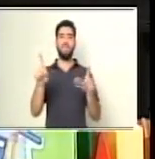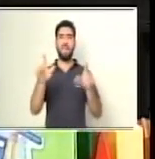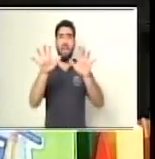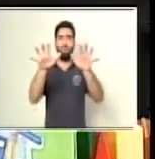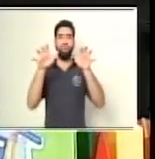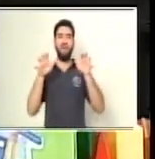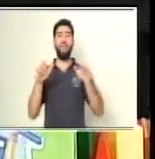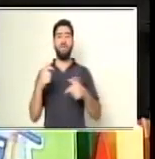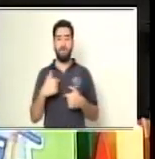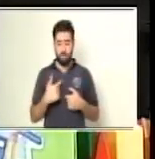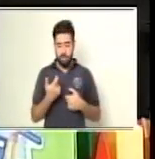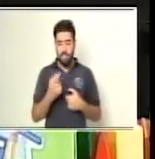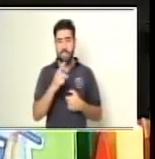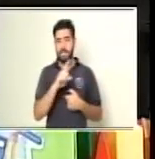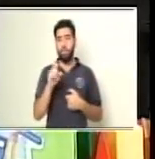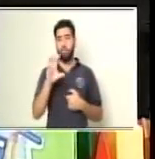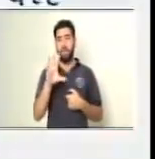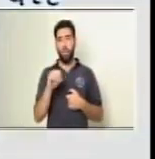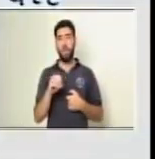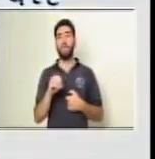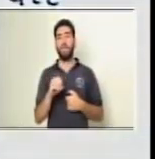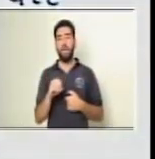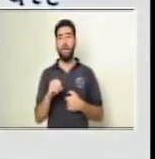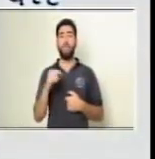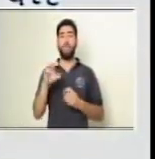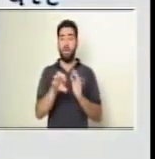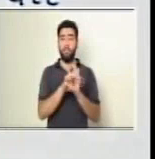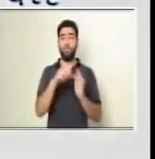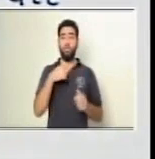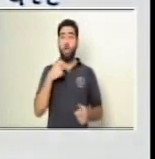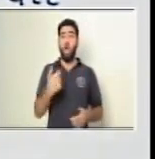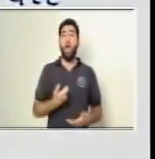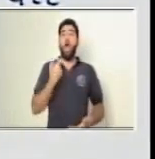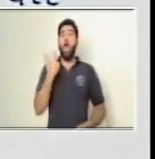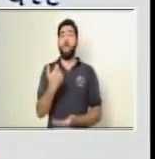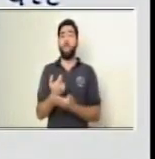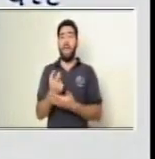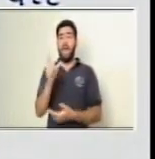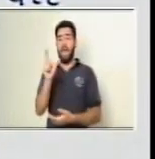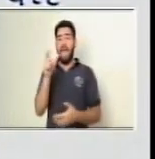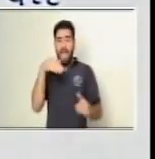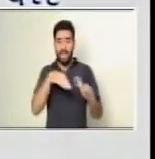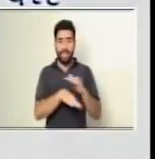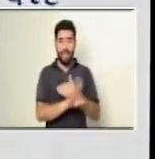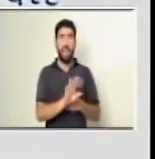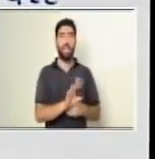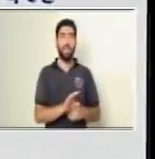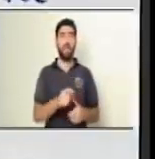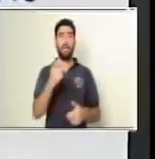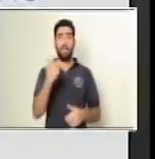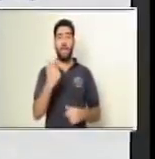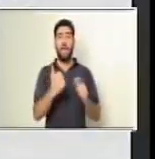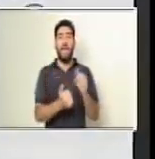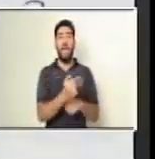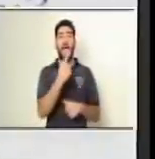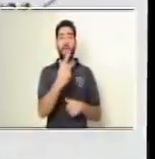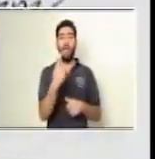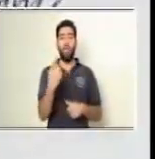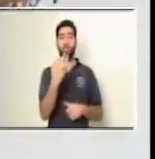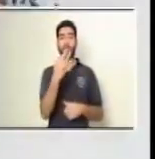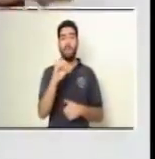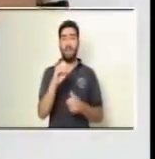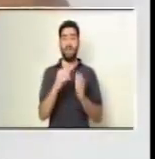150 quetzales. Si compra entradas que tienen un valor de 30 quetzales,